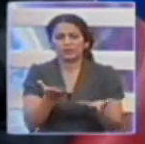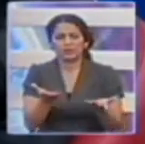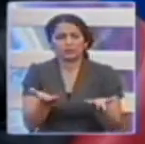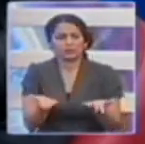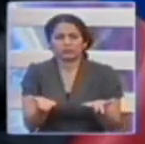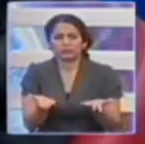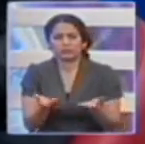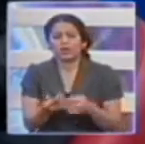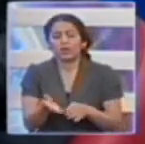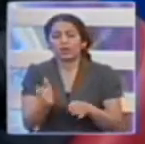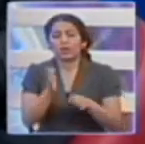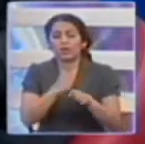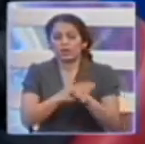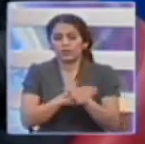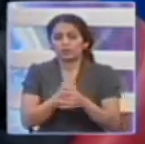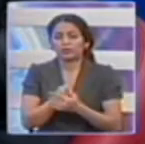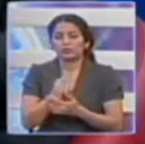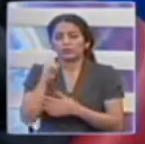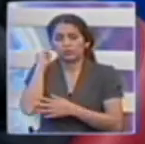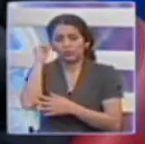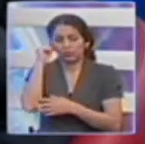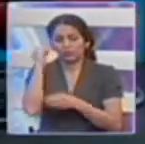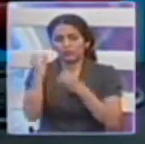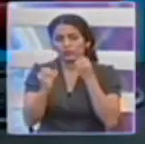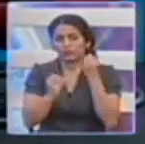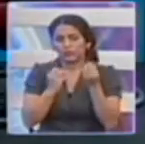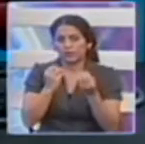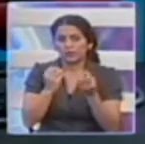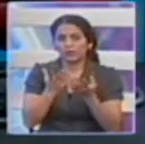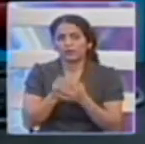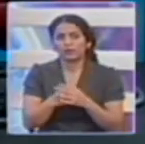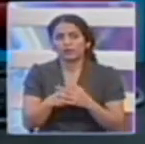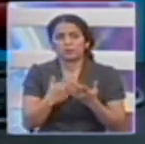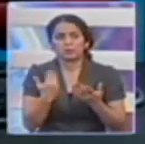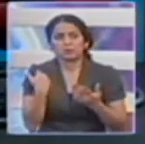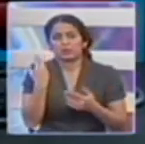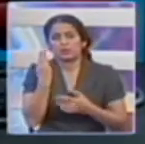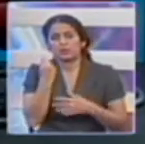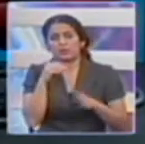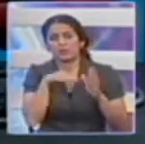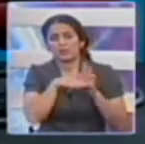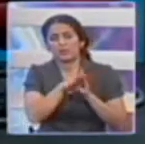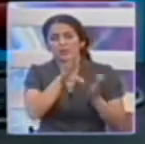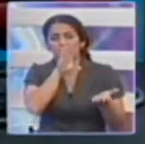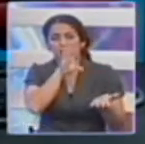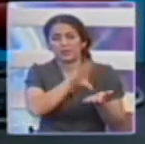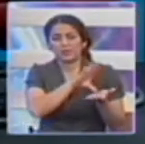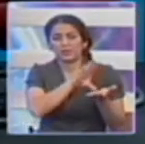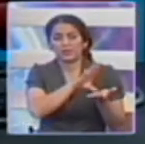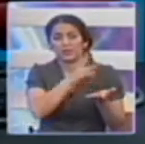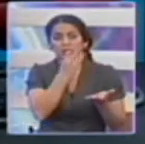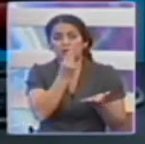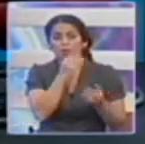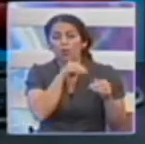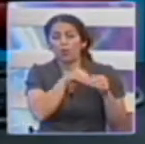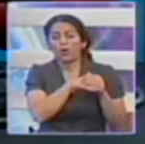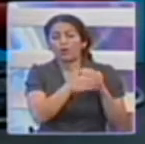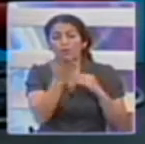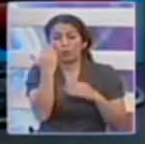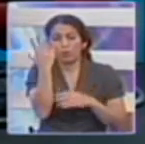utilizando, mediante bonos del Ministerio de Finanzas, esas reservas que están en el Banco Central, tomándolos como parte de la deuda interna, que es aproximadamente